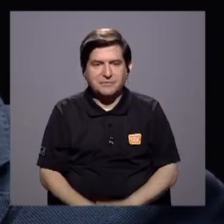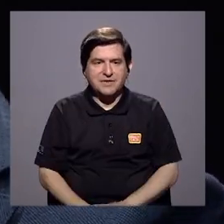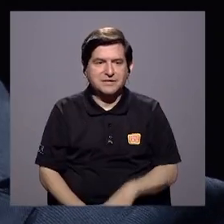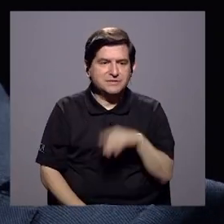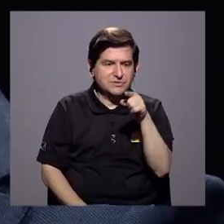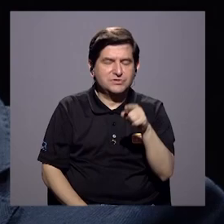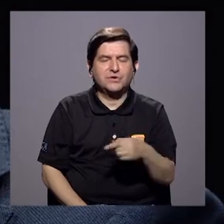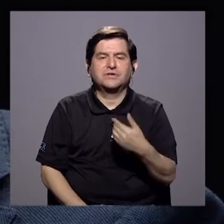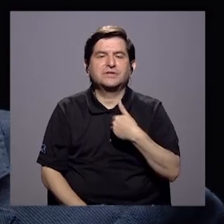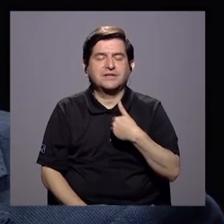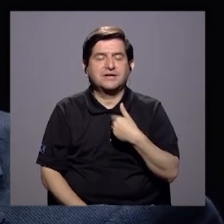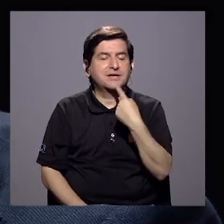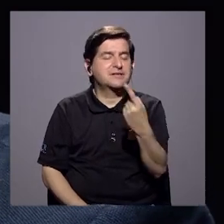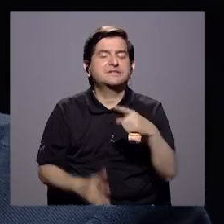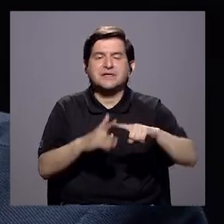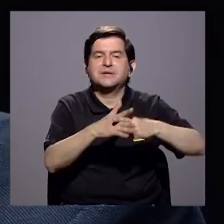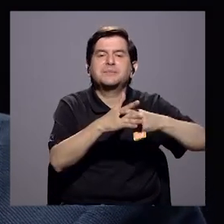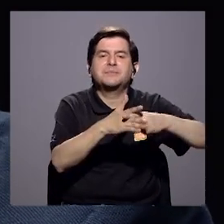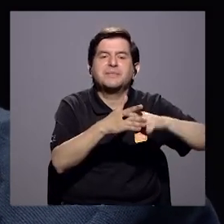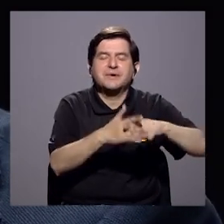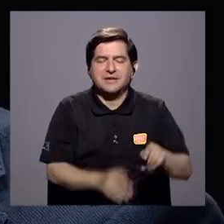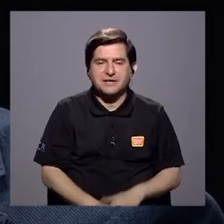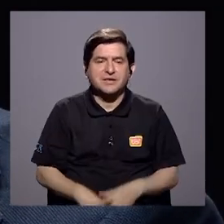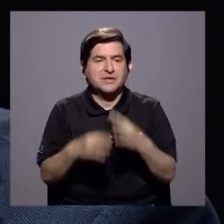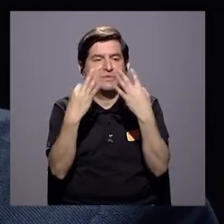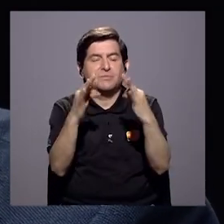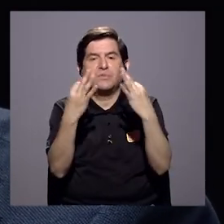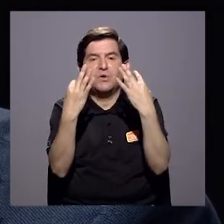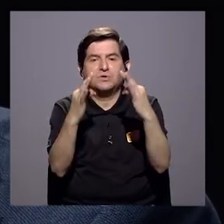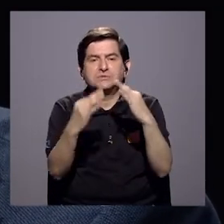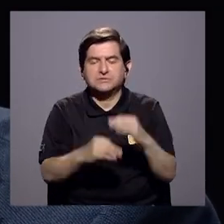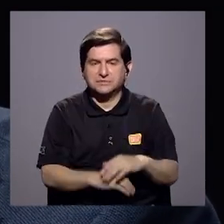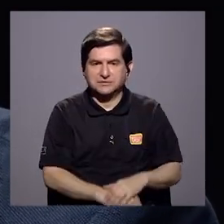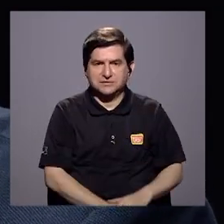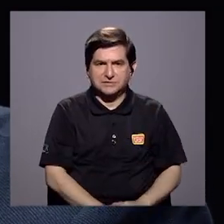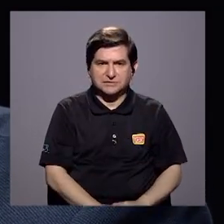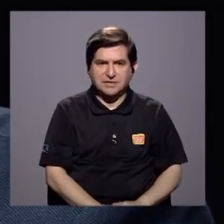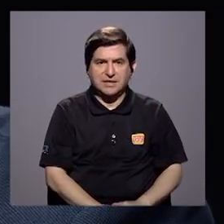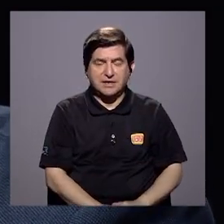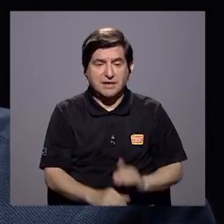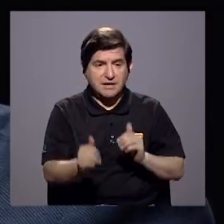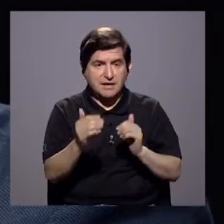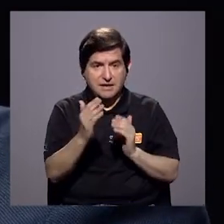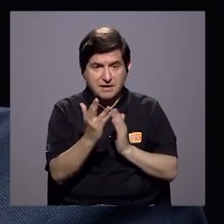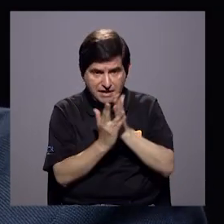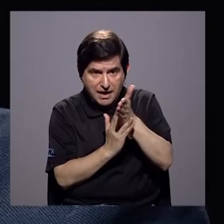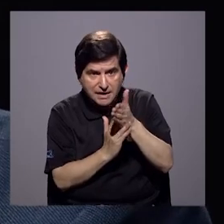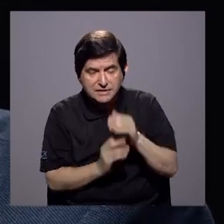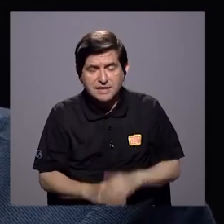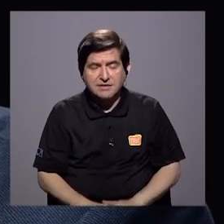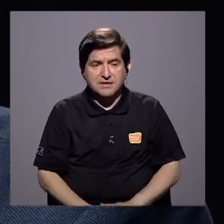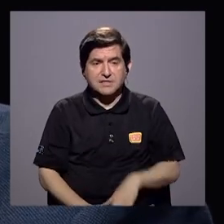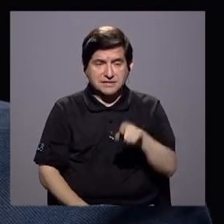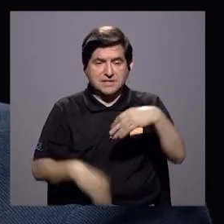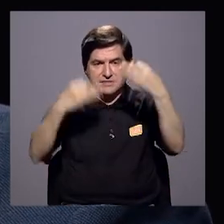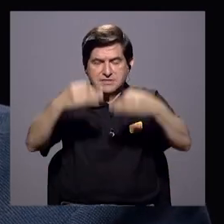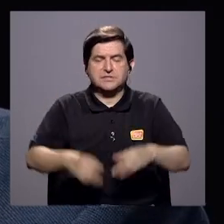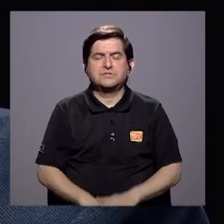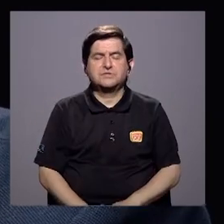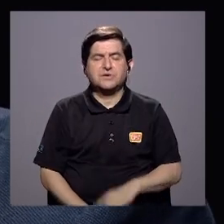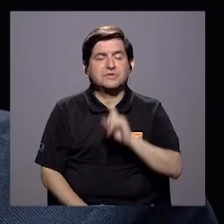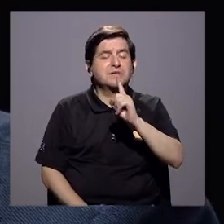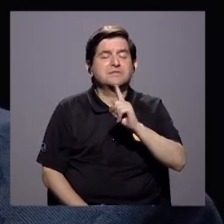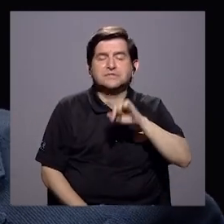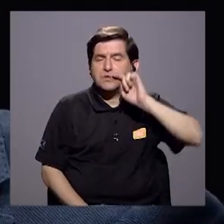un pad ellos decían que tenían mecanismos trataron de procurar los éste a través del decreto mecanismos de confidencialidad sin